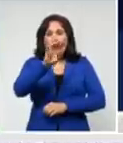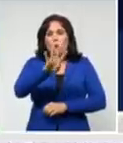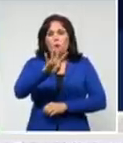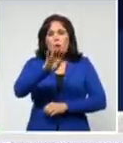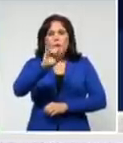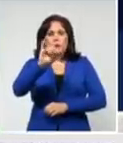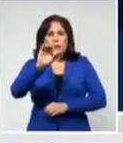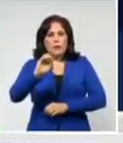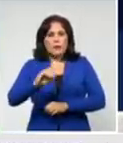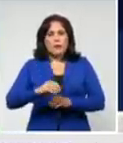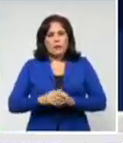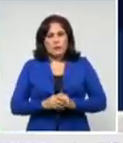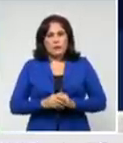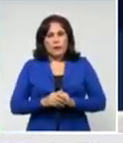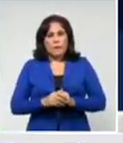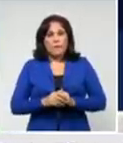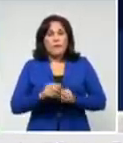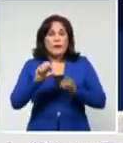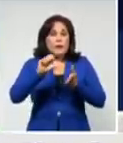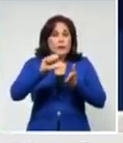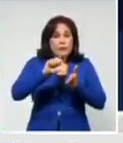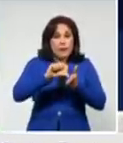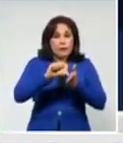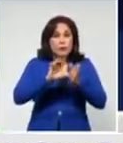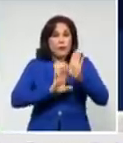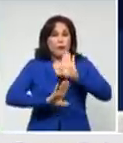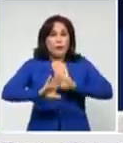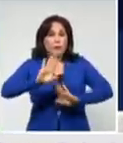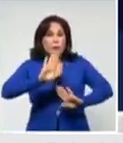460, del Centro de Inmunología Molecular,